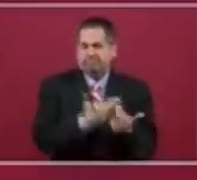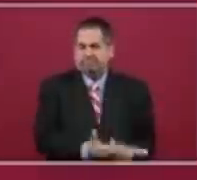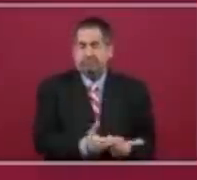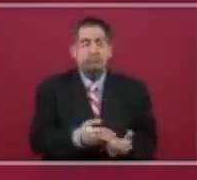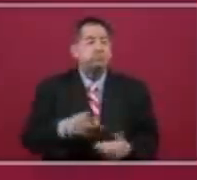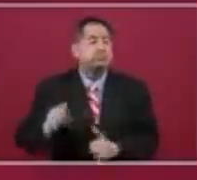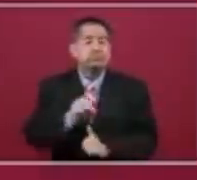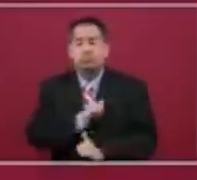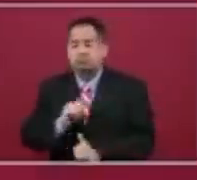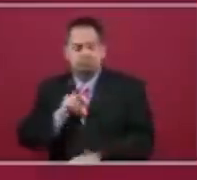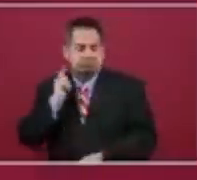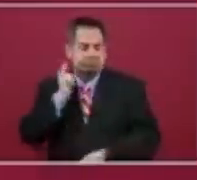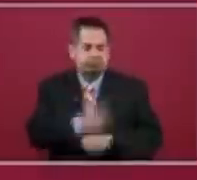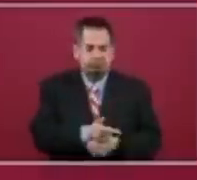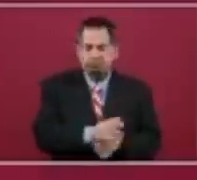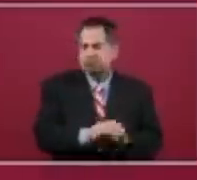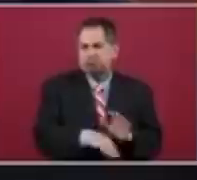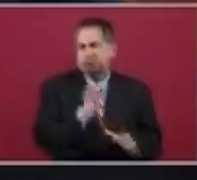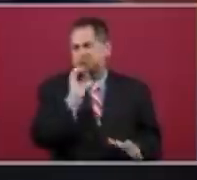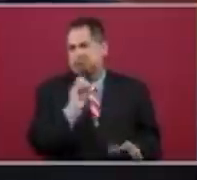ejército,